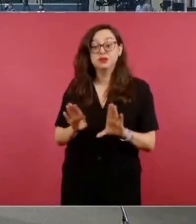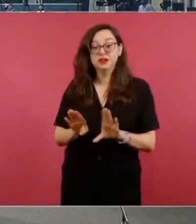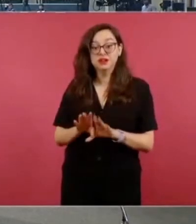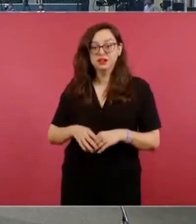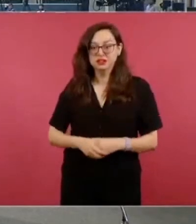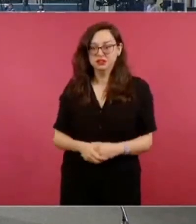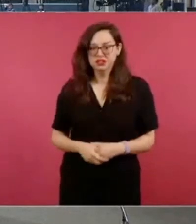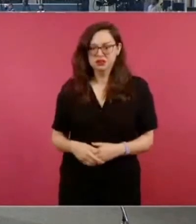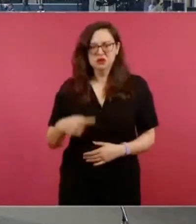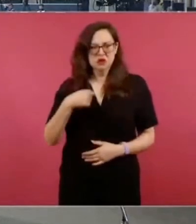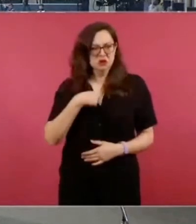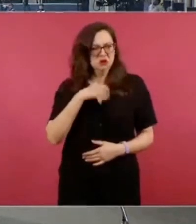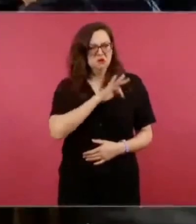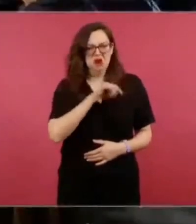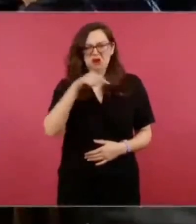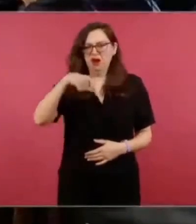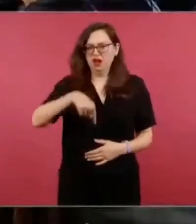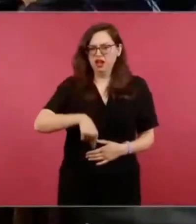guardaespaldas.